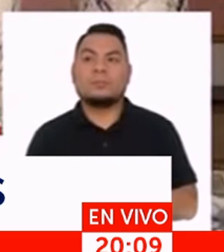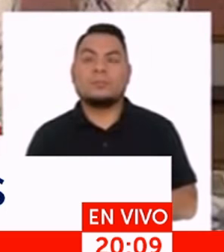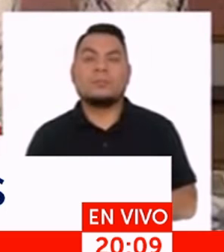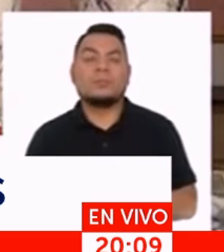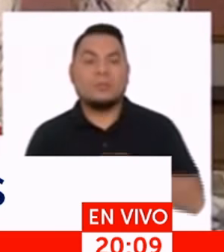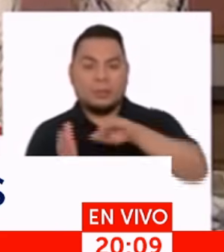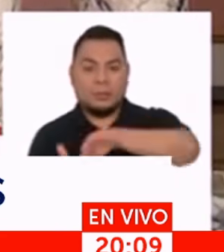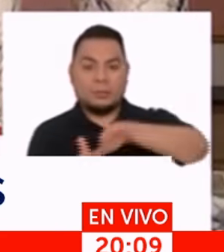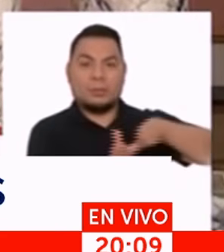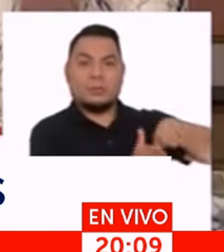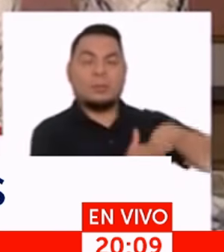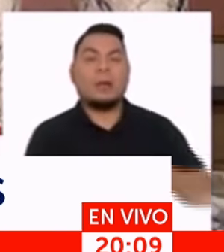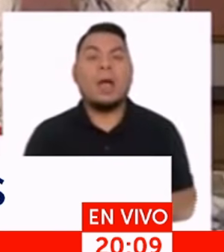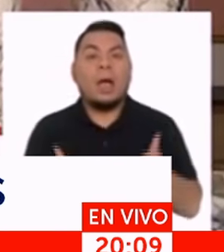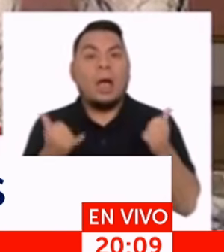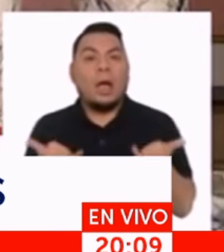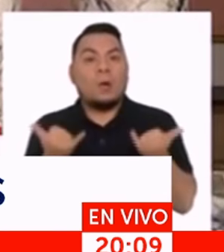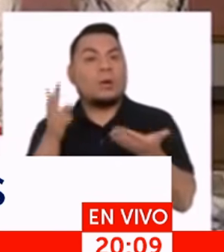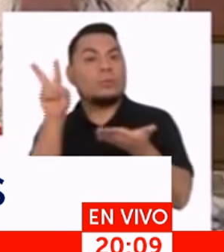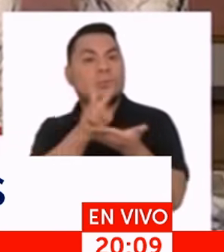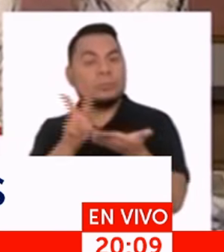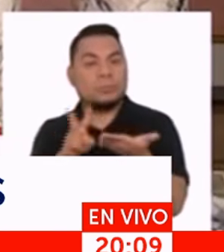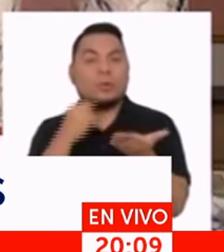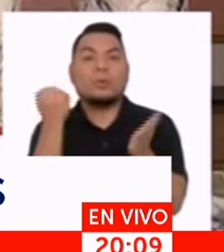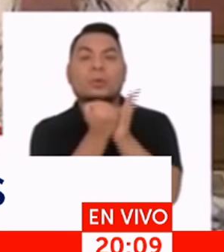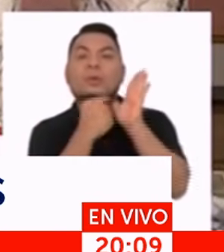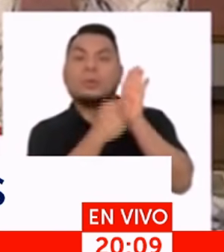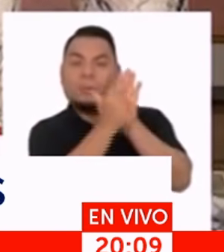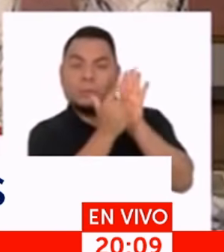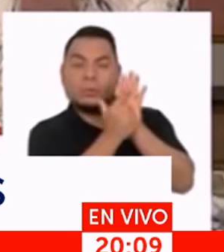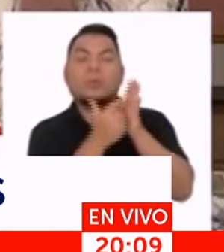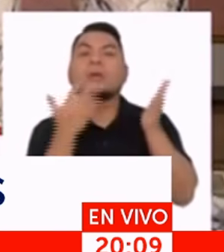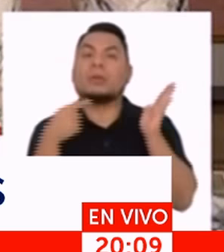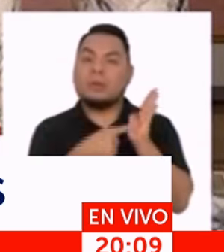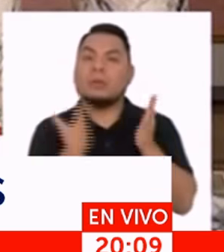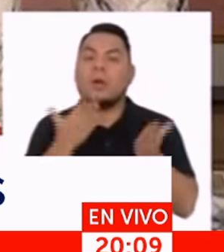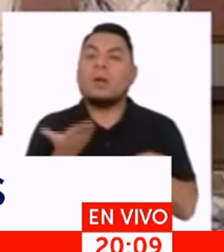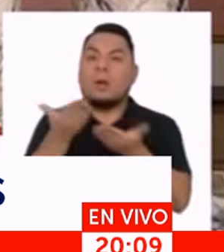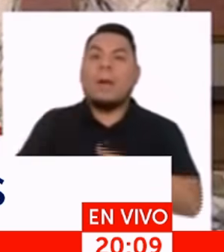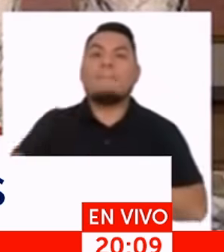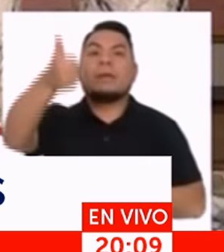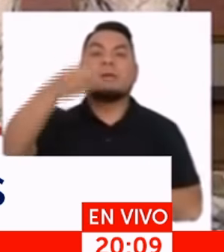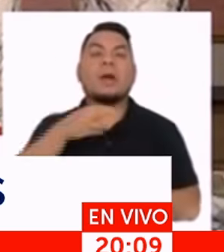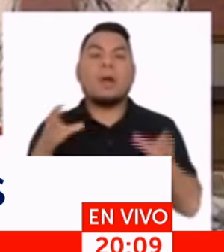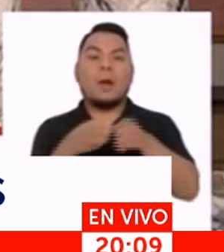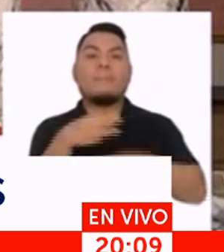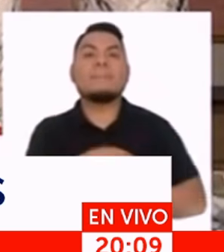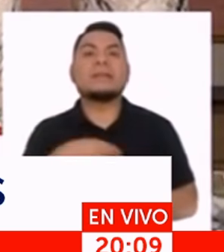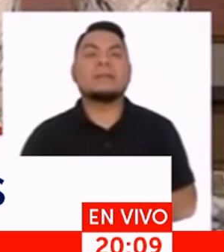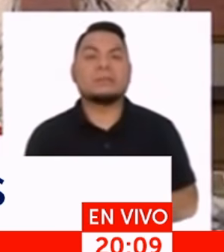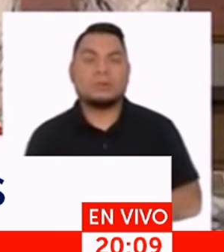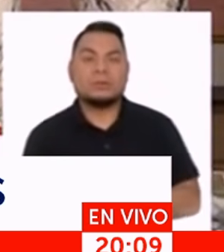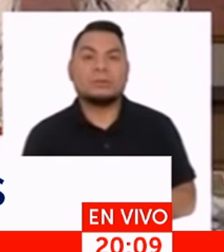¡Exitosa! A continuación, se procederá a la lectura de la Resolución Suprema, mediante la cual se nombra Presidenta del Consejo de